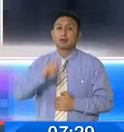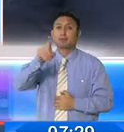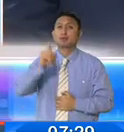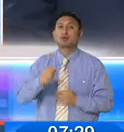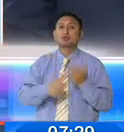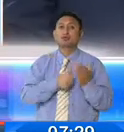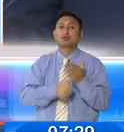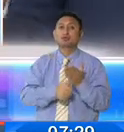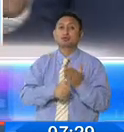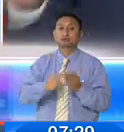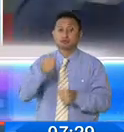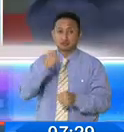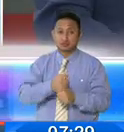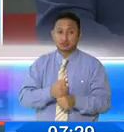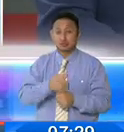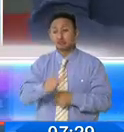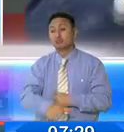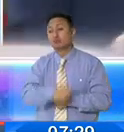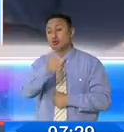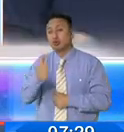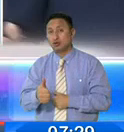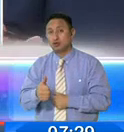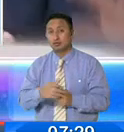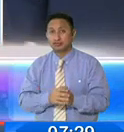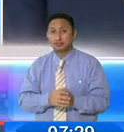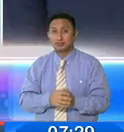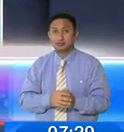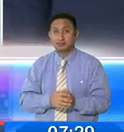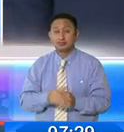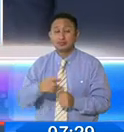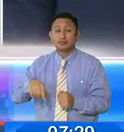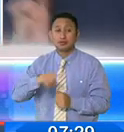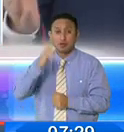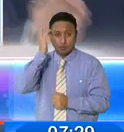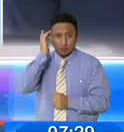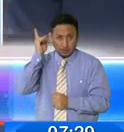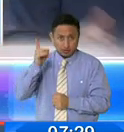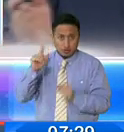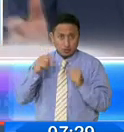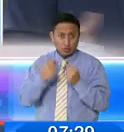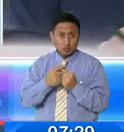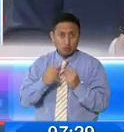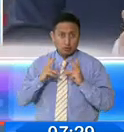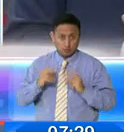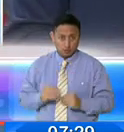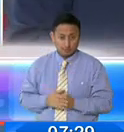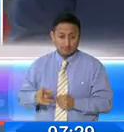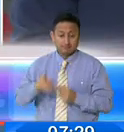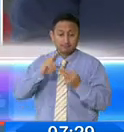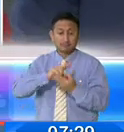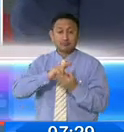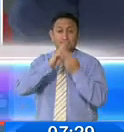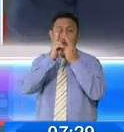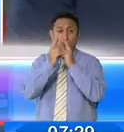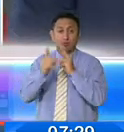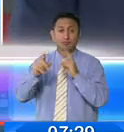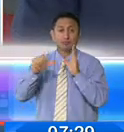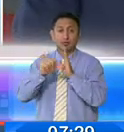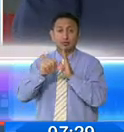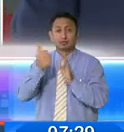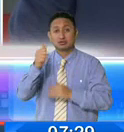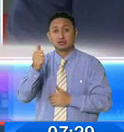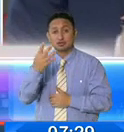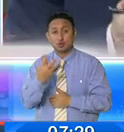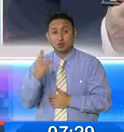otro escenario más que también preocupa a otro escenario, que es el de la salud. Aquí hay una reforma derogatoria de los artículos 10 y 40